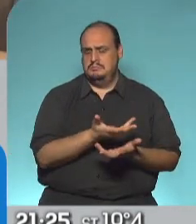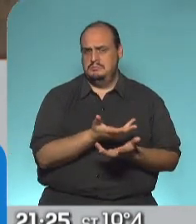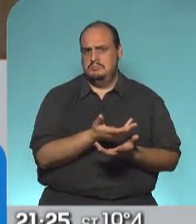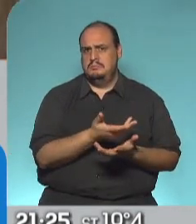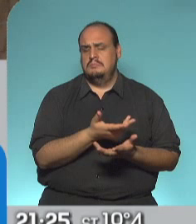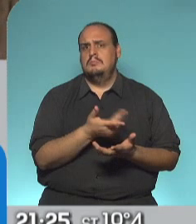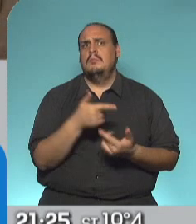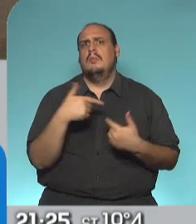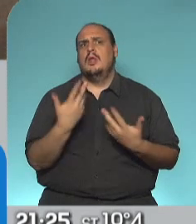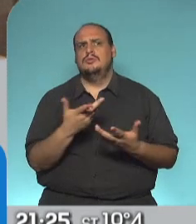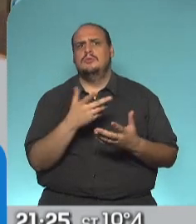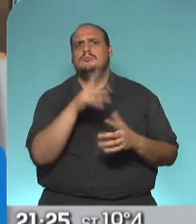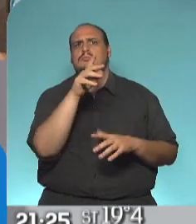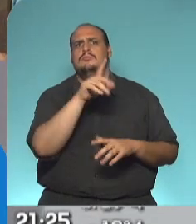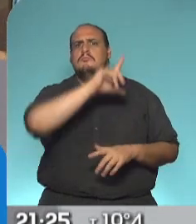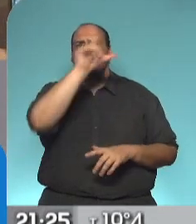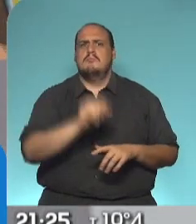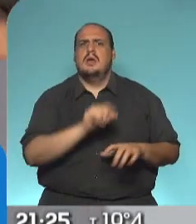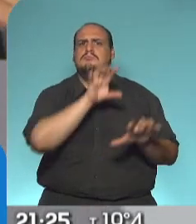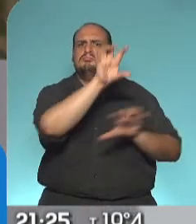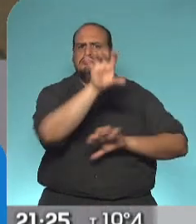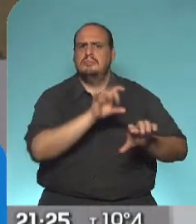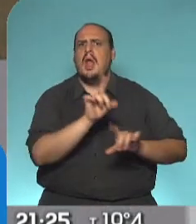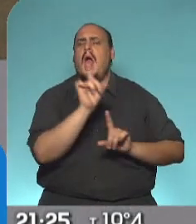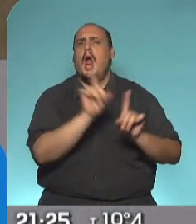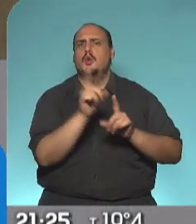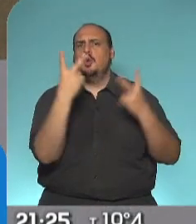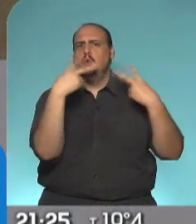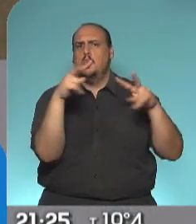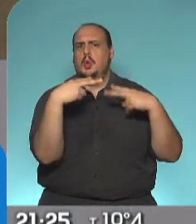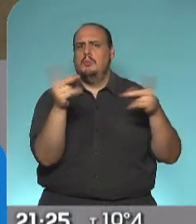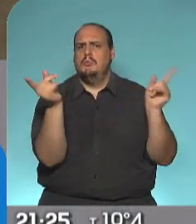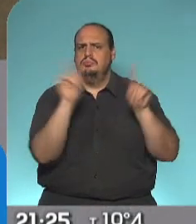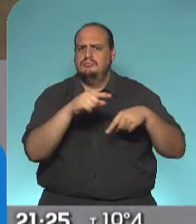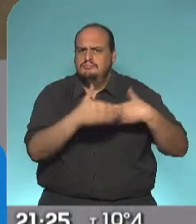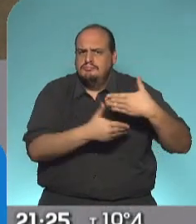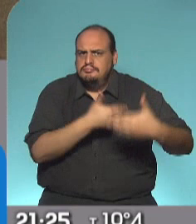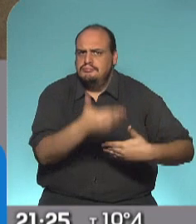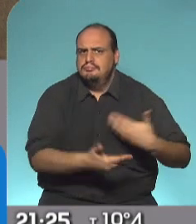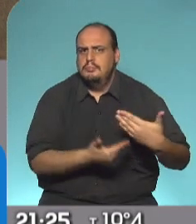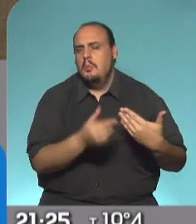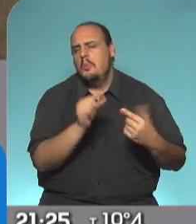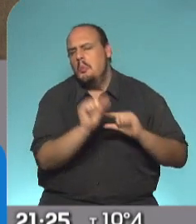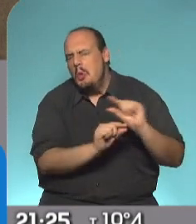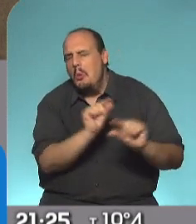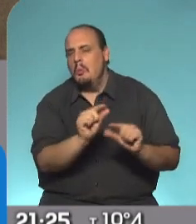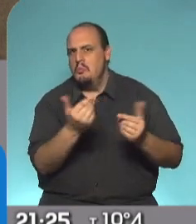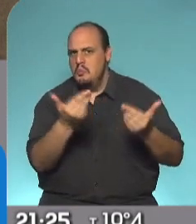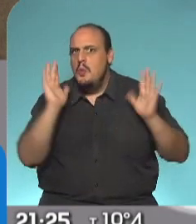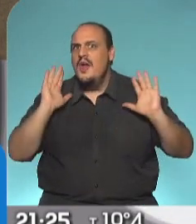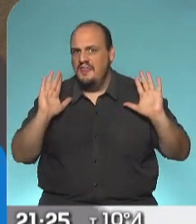en muchos sectores del país puede empezar a reactivarse por lo menos mínimamente y progresivamente la